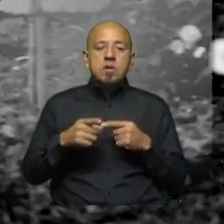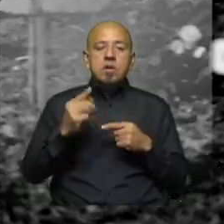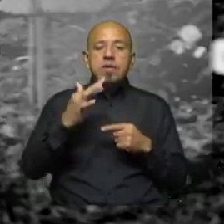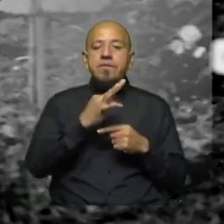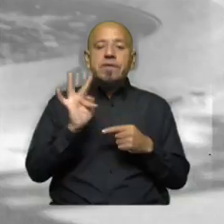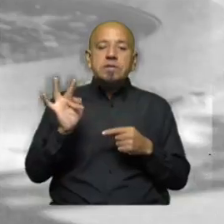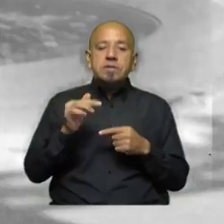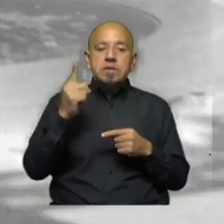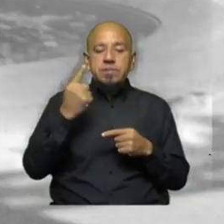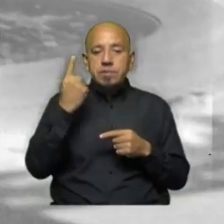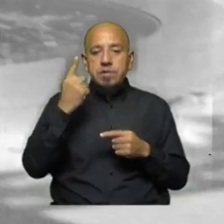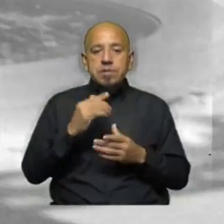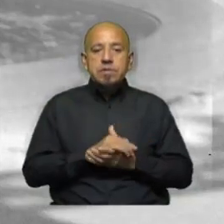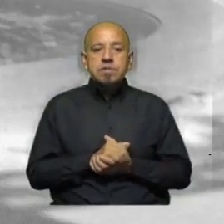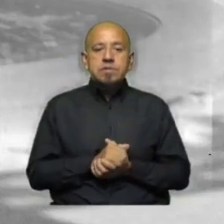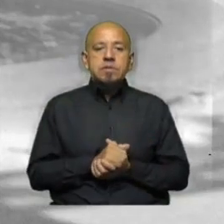Francia.